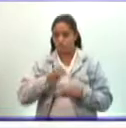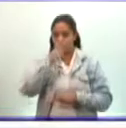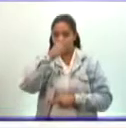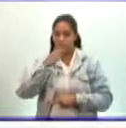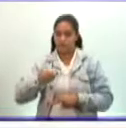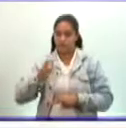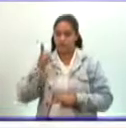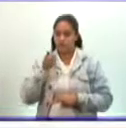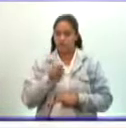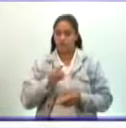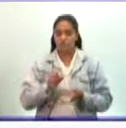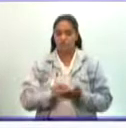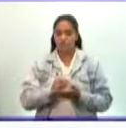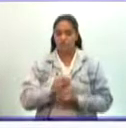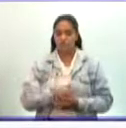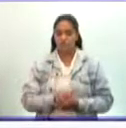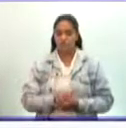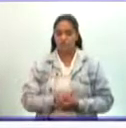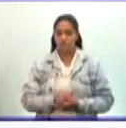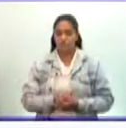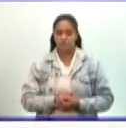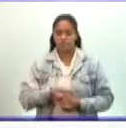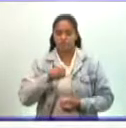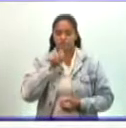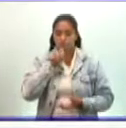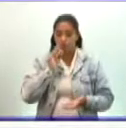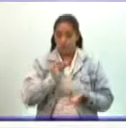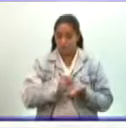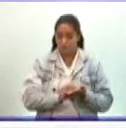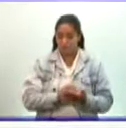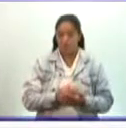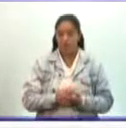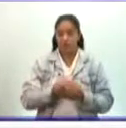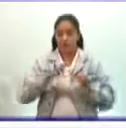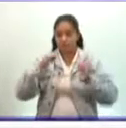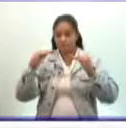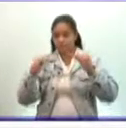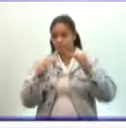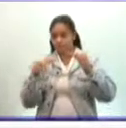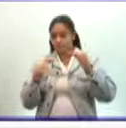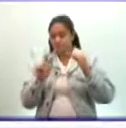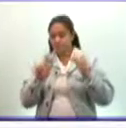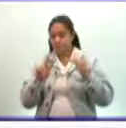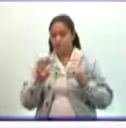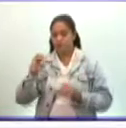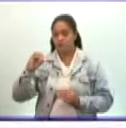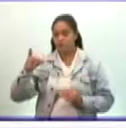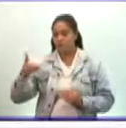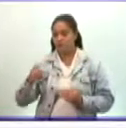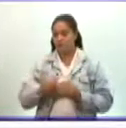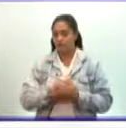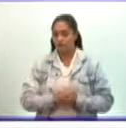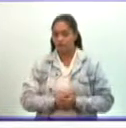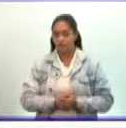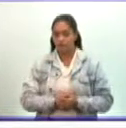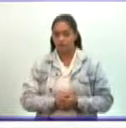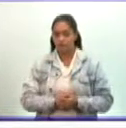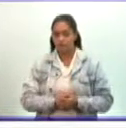efectuarlo y luego entonces despejar el valor de OD del segmento.